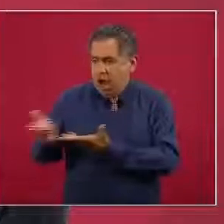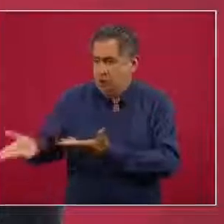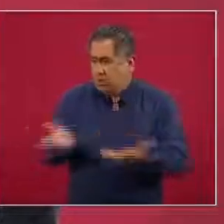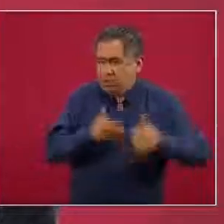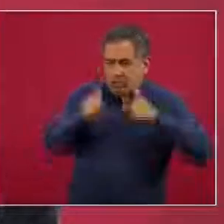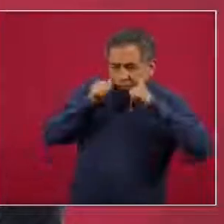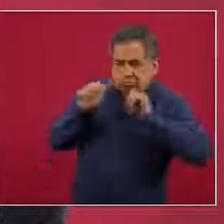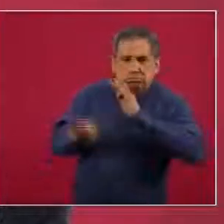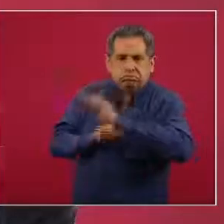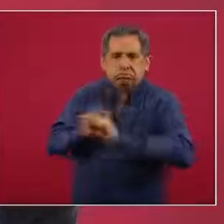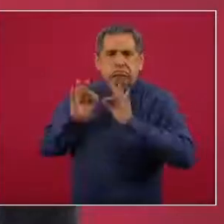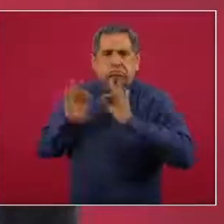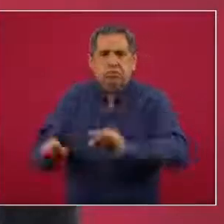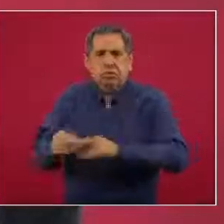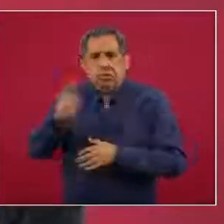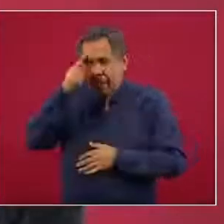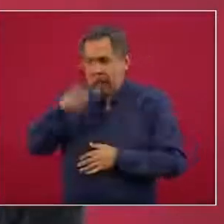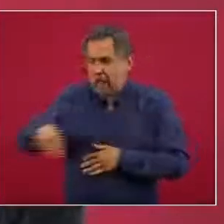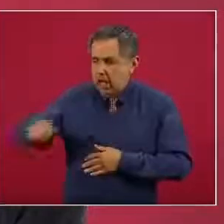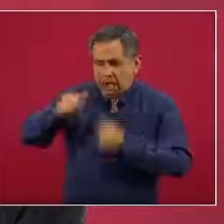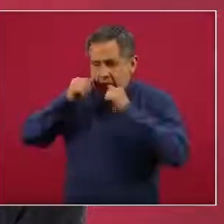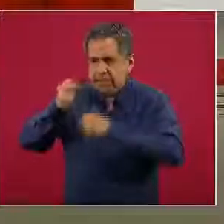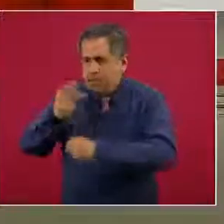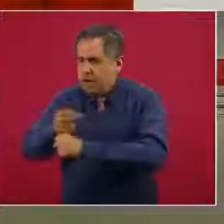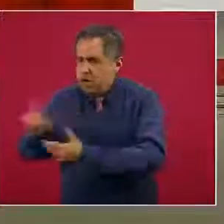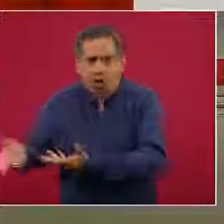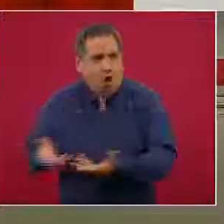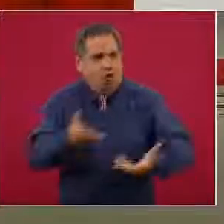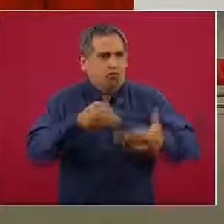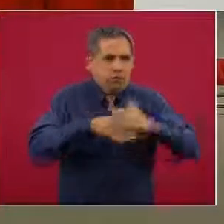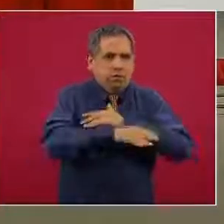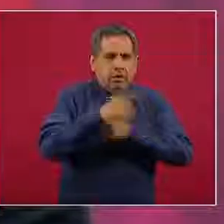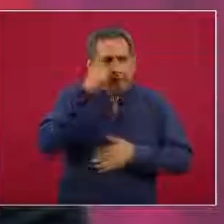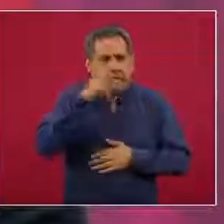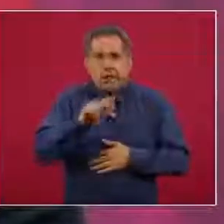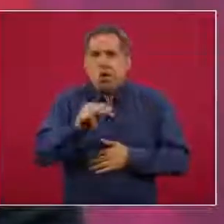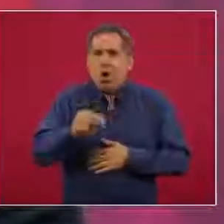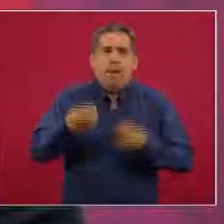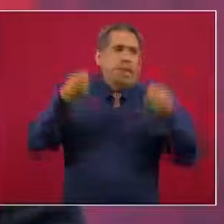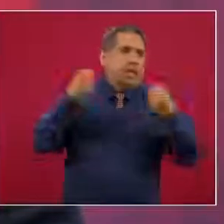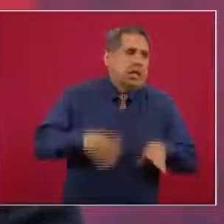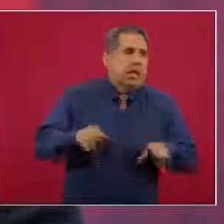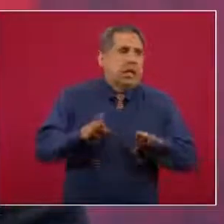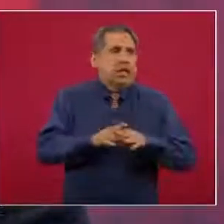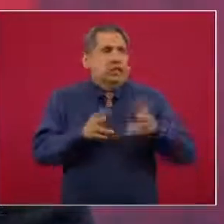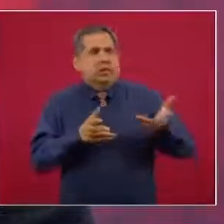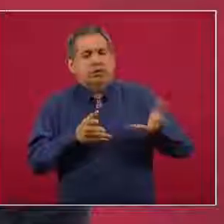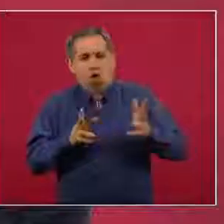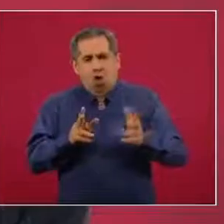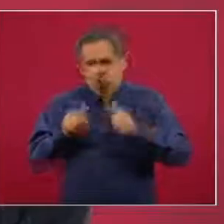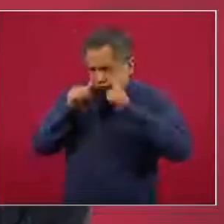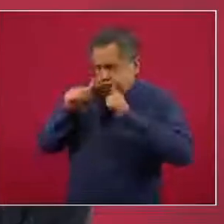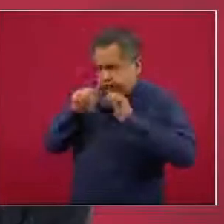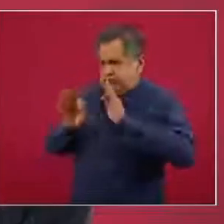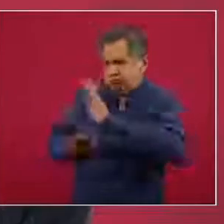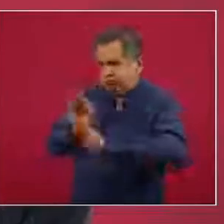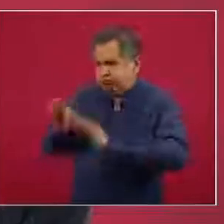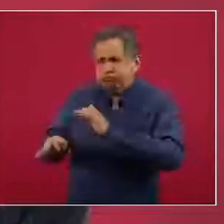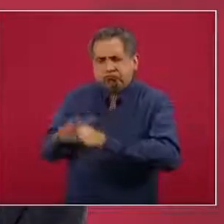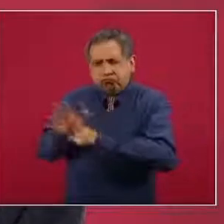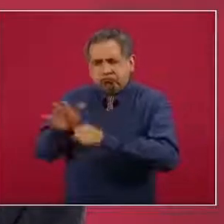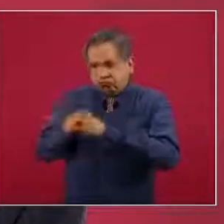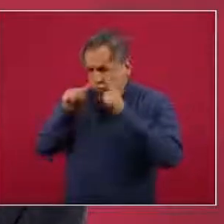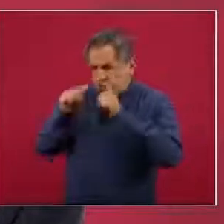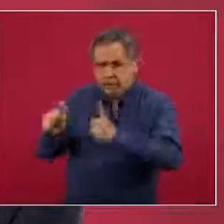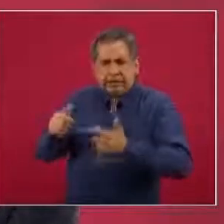atención, para facilitar la atención temprana, para no desaprovechar la infraestructura y seguirla utilizando